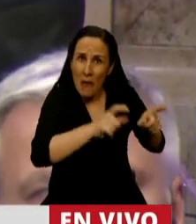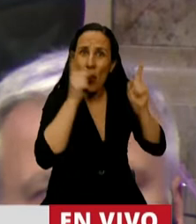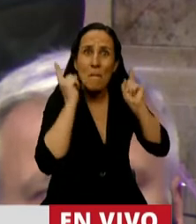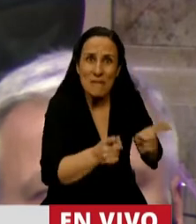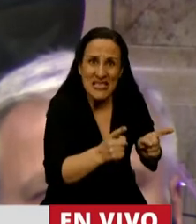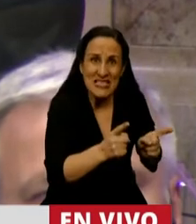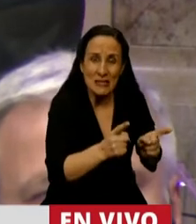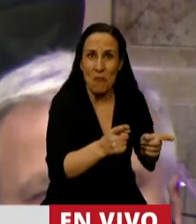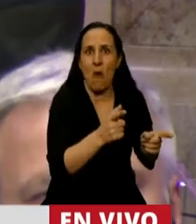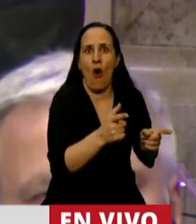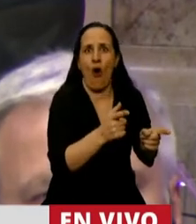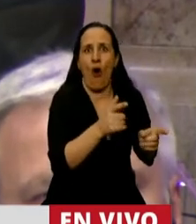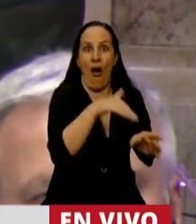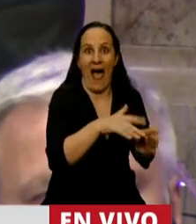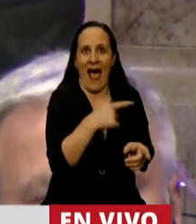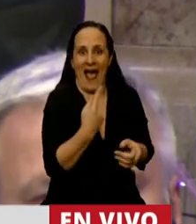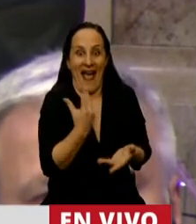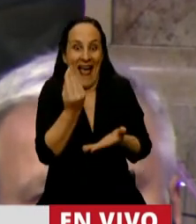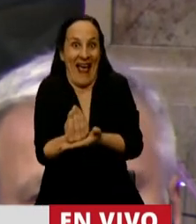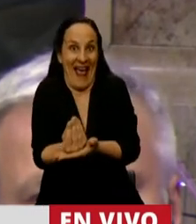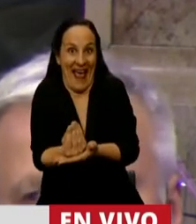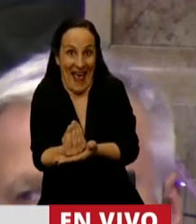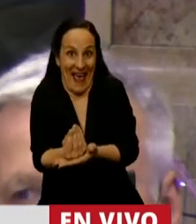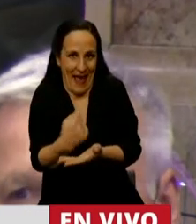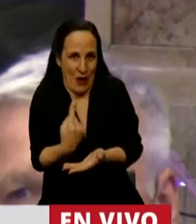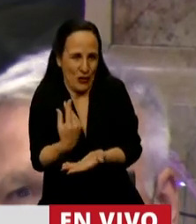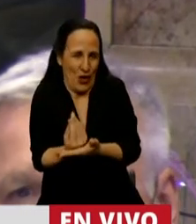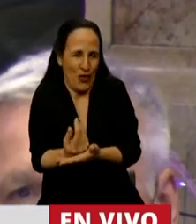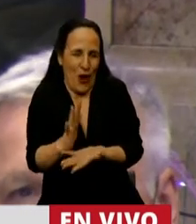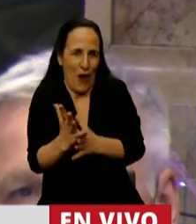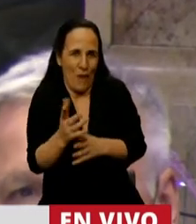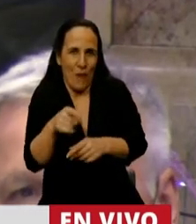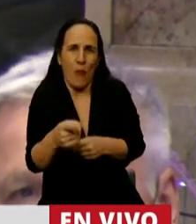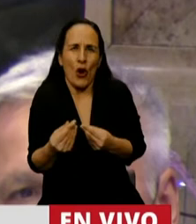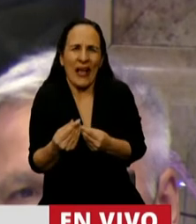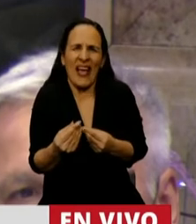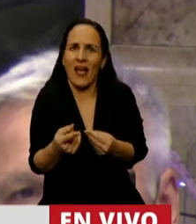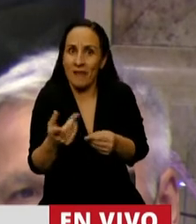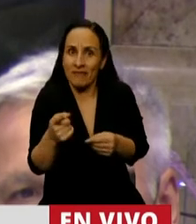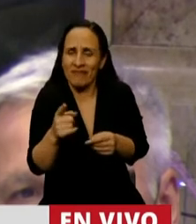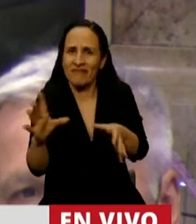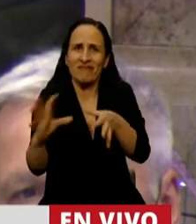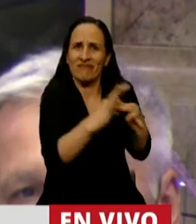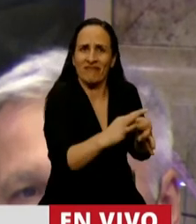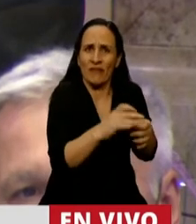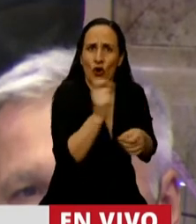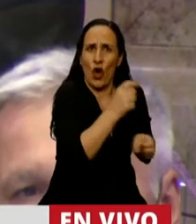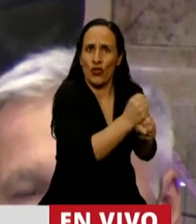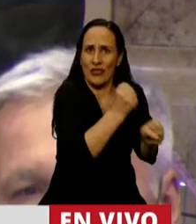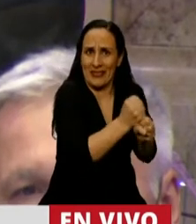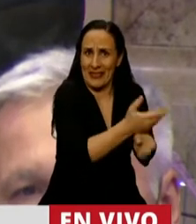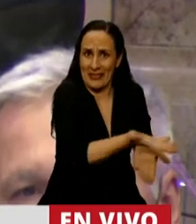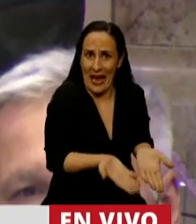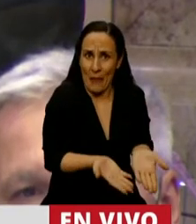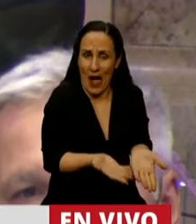nosotros, toma intervención en estas decisiones porque está en discusión el fruto de su trabajo. Y se refiere a la sanción